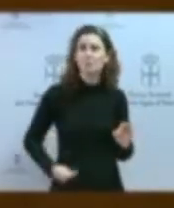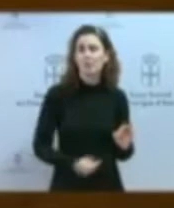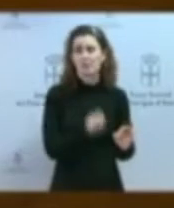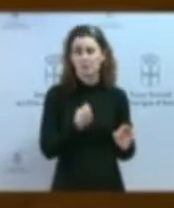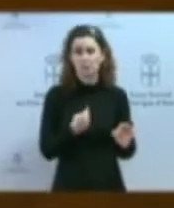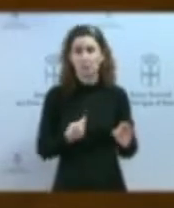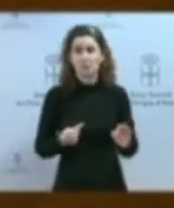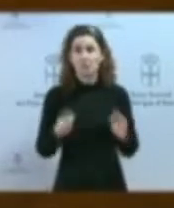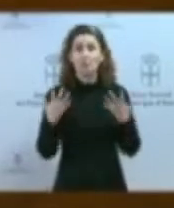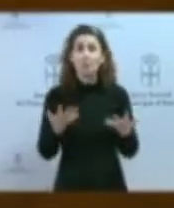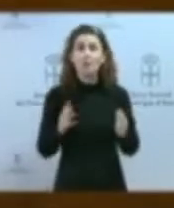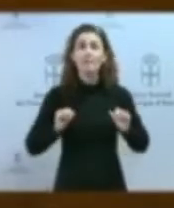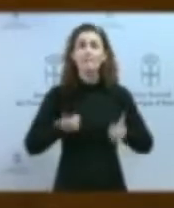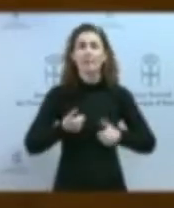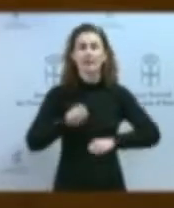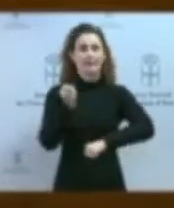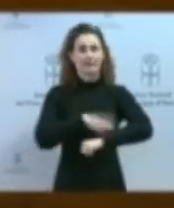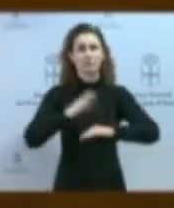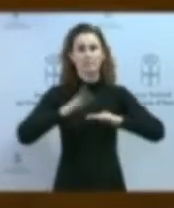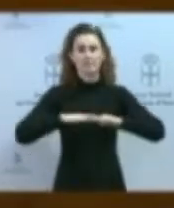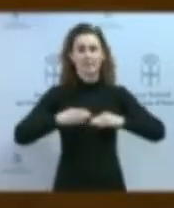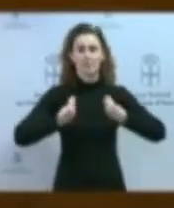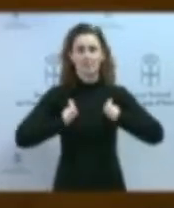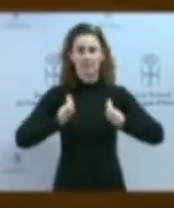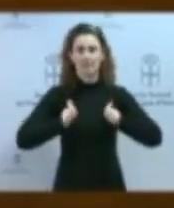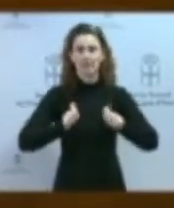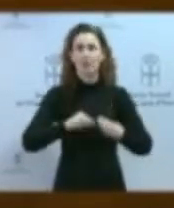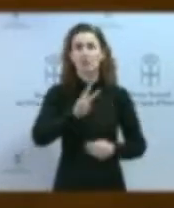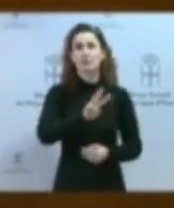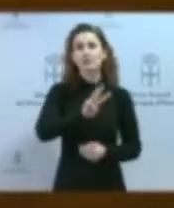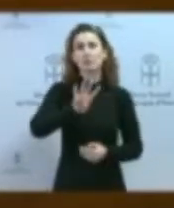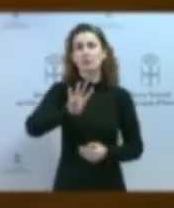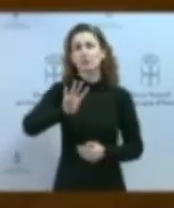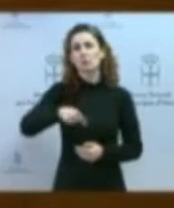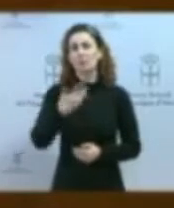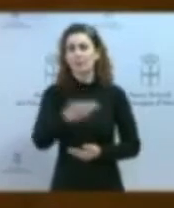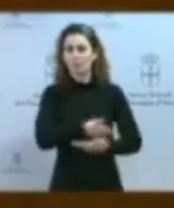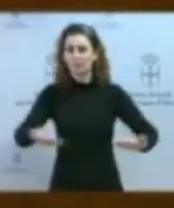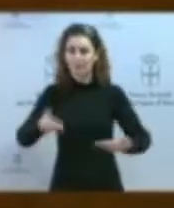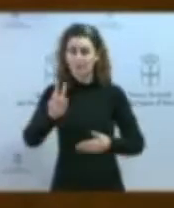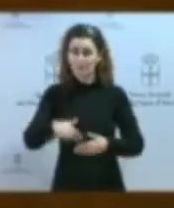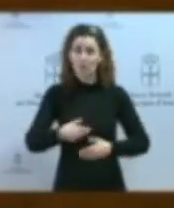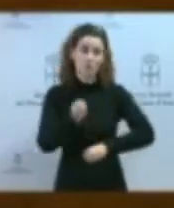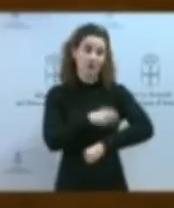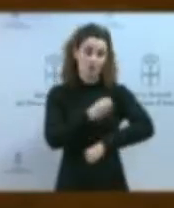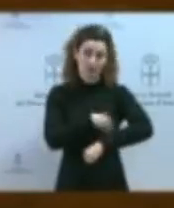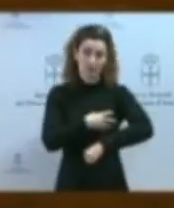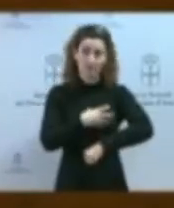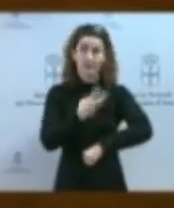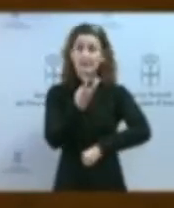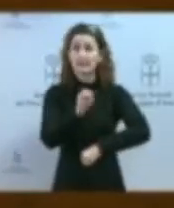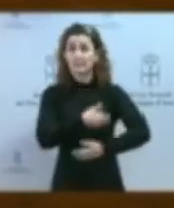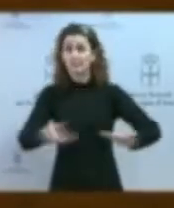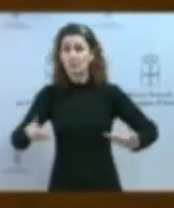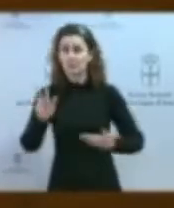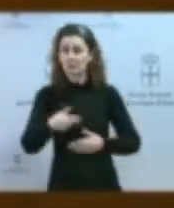vital liberaba 34,5 millones de euros este año, probablemente otros 30 el año que viene, en medidas que nosotros creíamos que tenían que estar dentro de